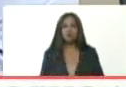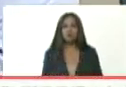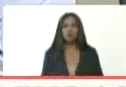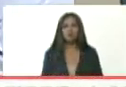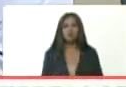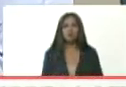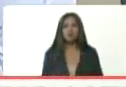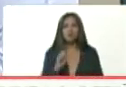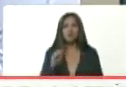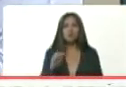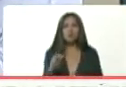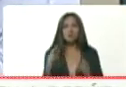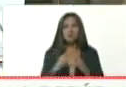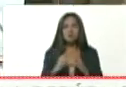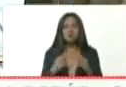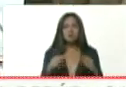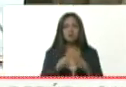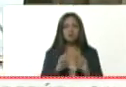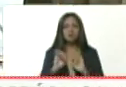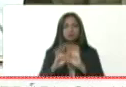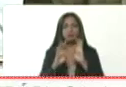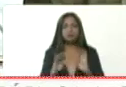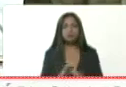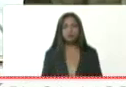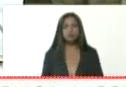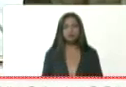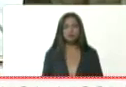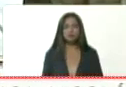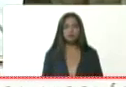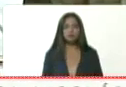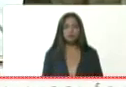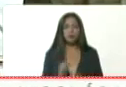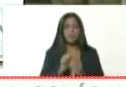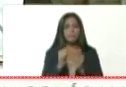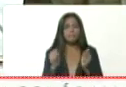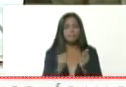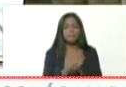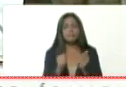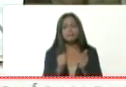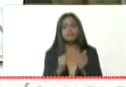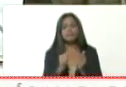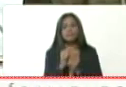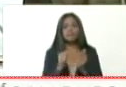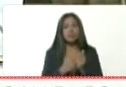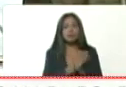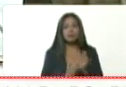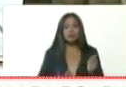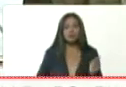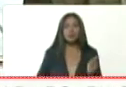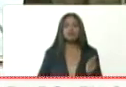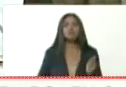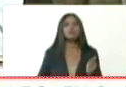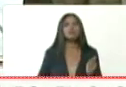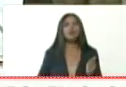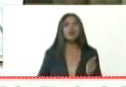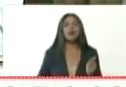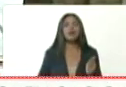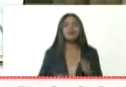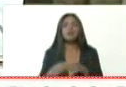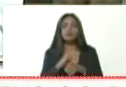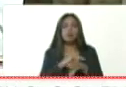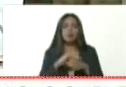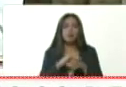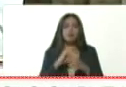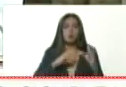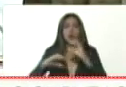un punto de relanzamiento señor jorge rodríguez vicepresidente de comunicación y cultura señor